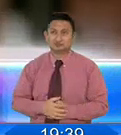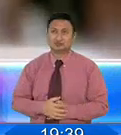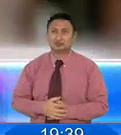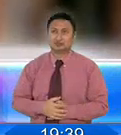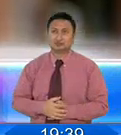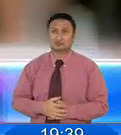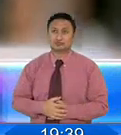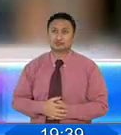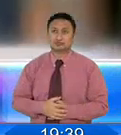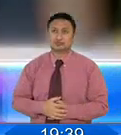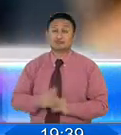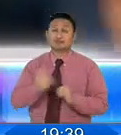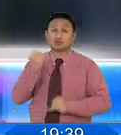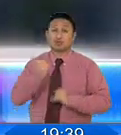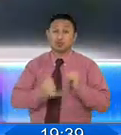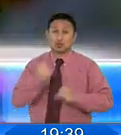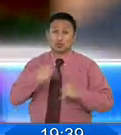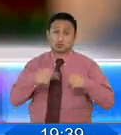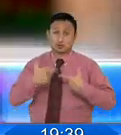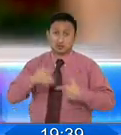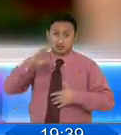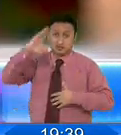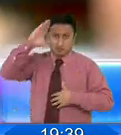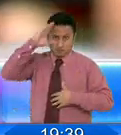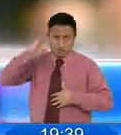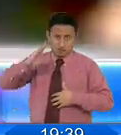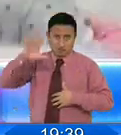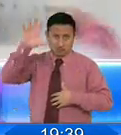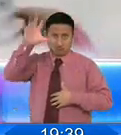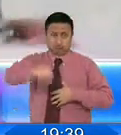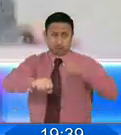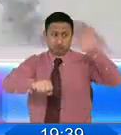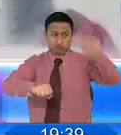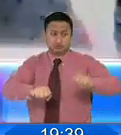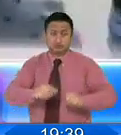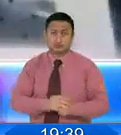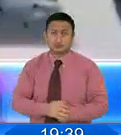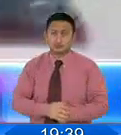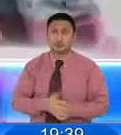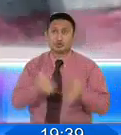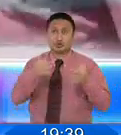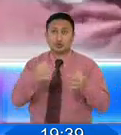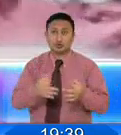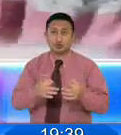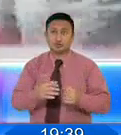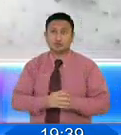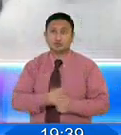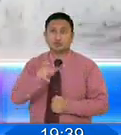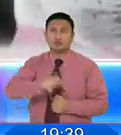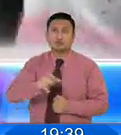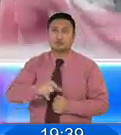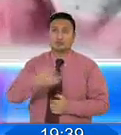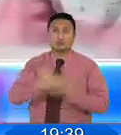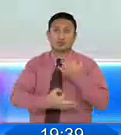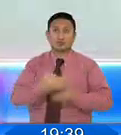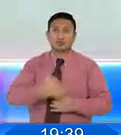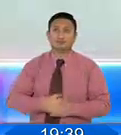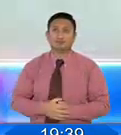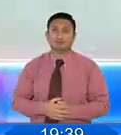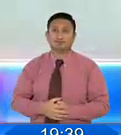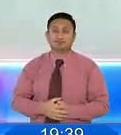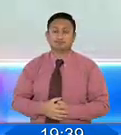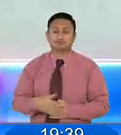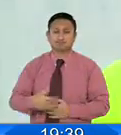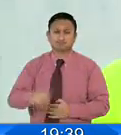última jugada les cayó el extenso brazo de la ley y en flagrancia fueron capturados por agentes de la judicial. Les veían a ellas como